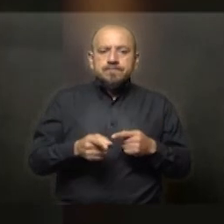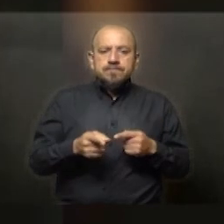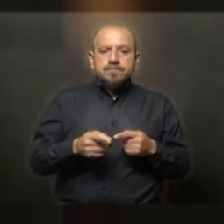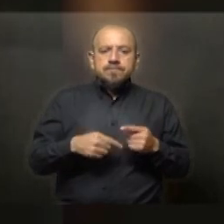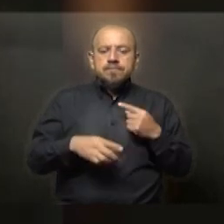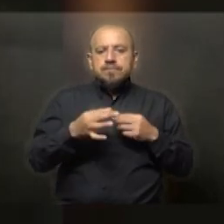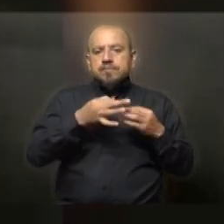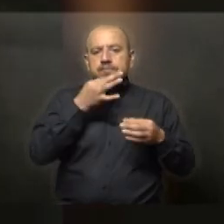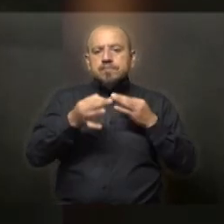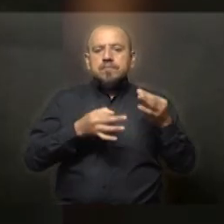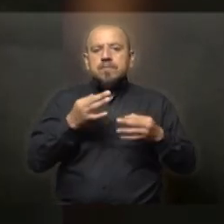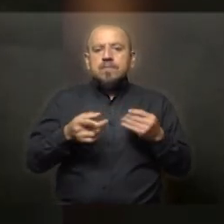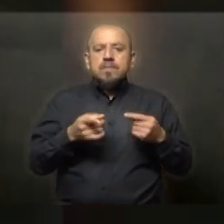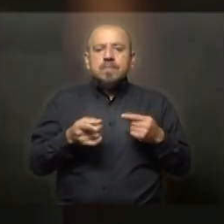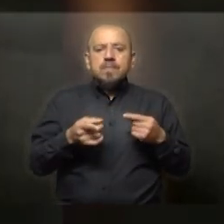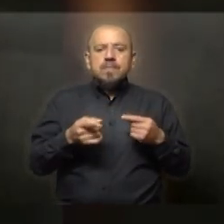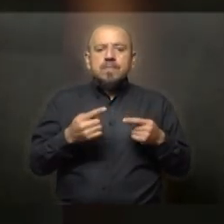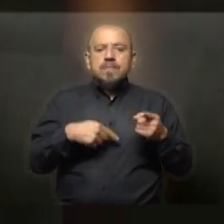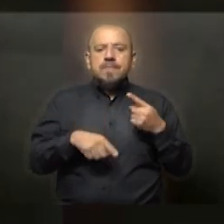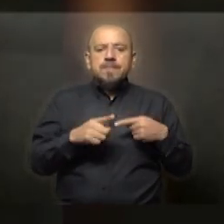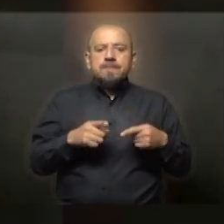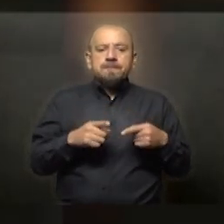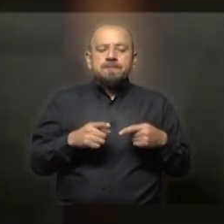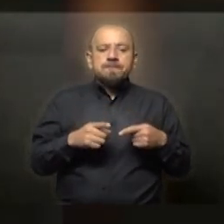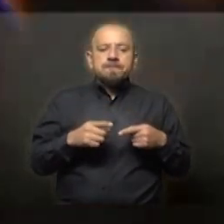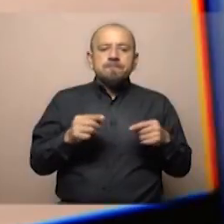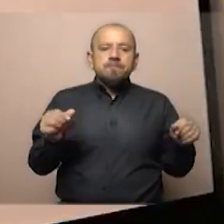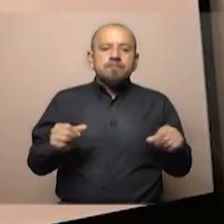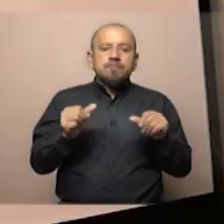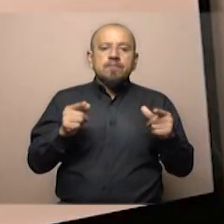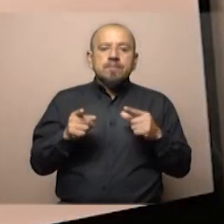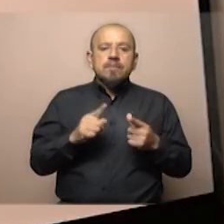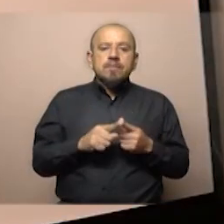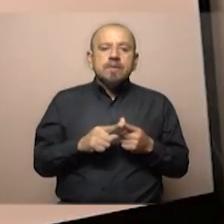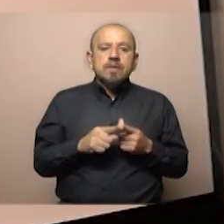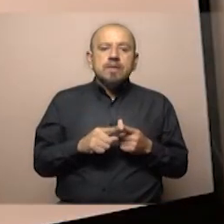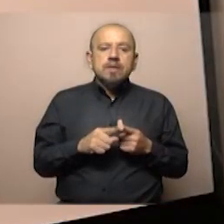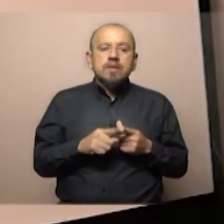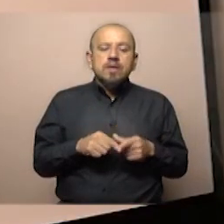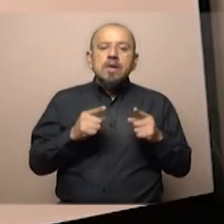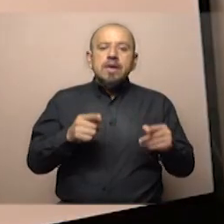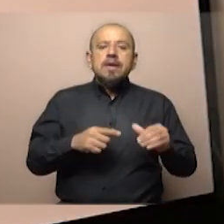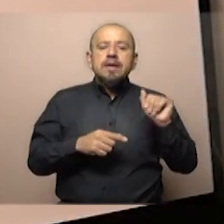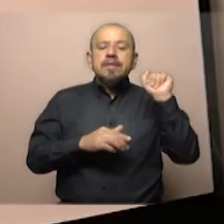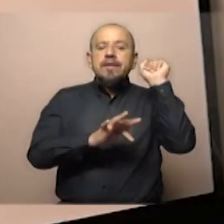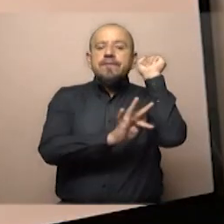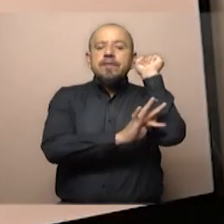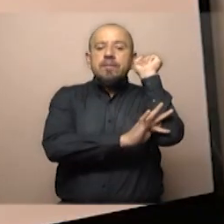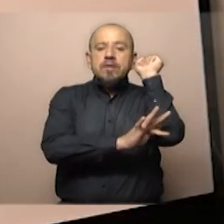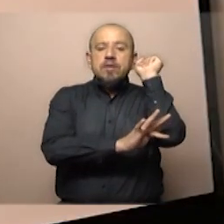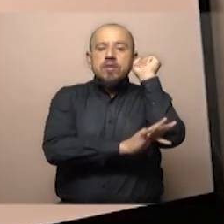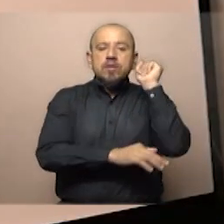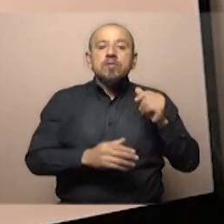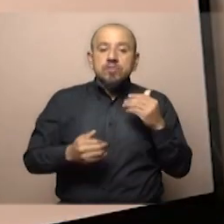todas las explicaciones y los cuestionamientos que hizo podríamos decir pero este feminista sí Esto fue muy